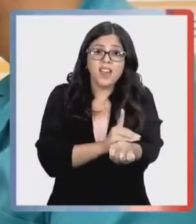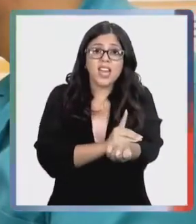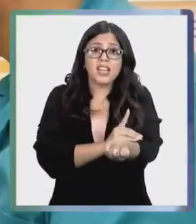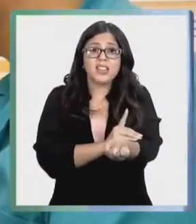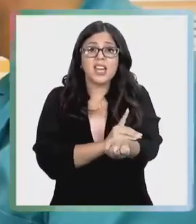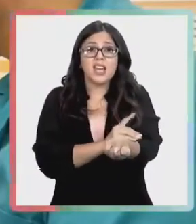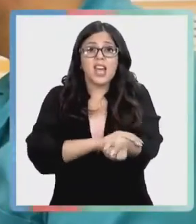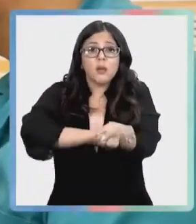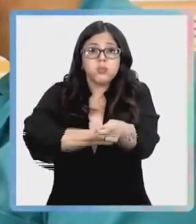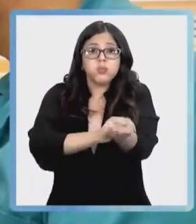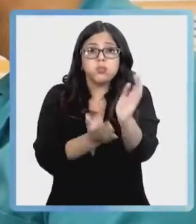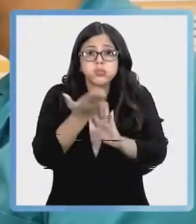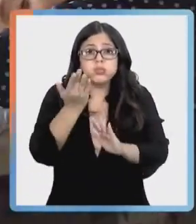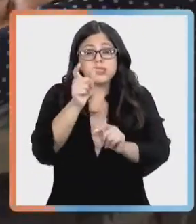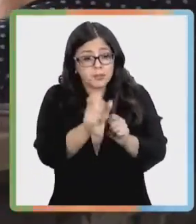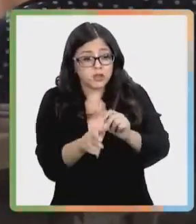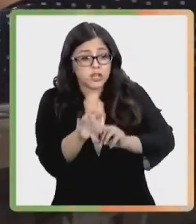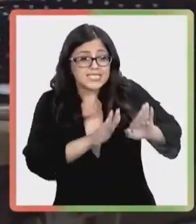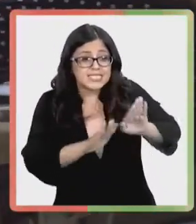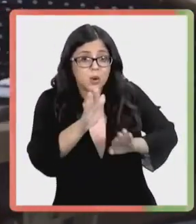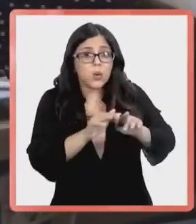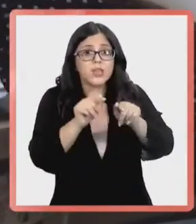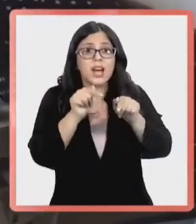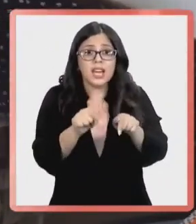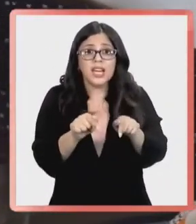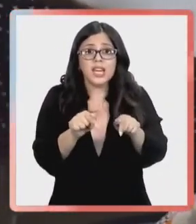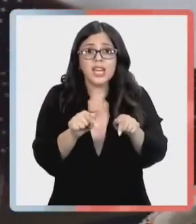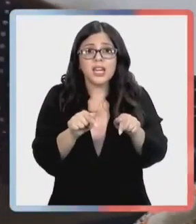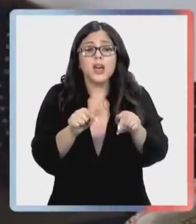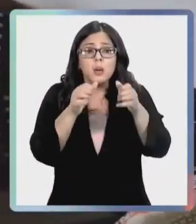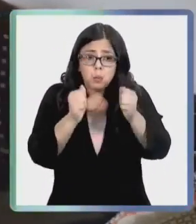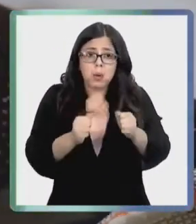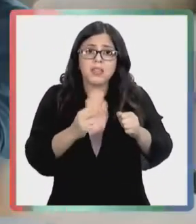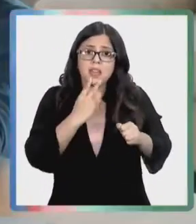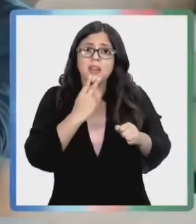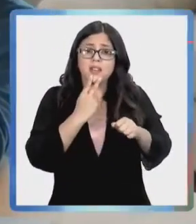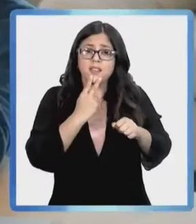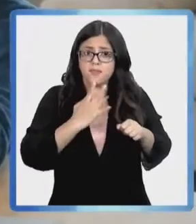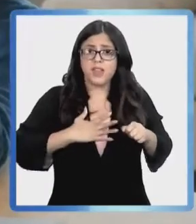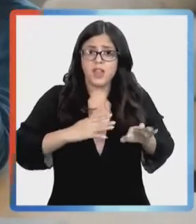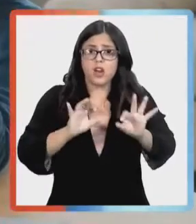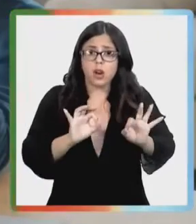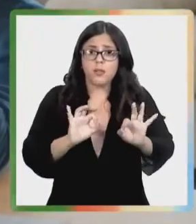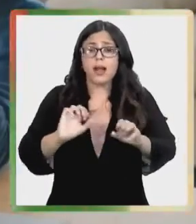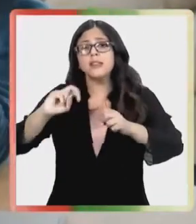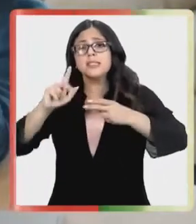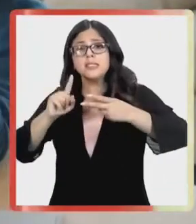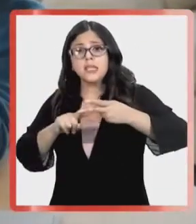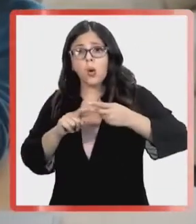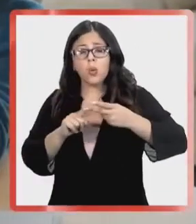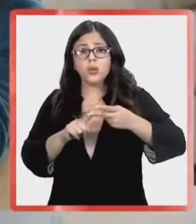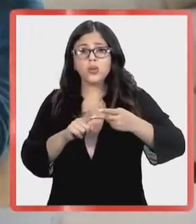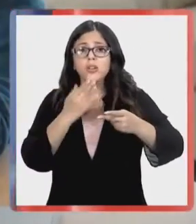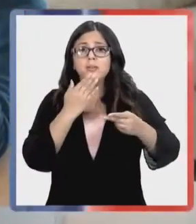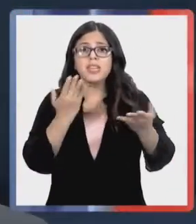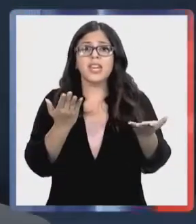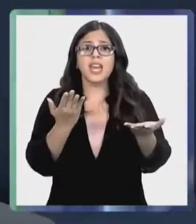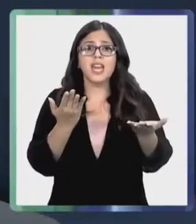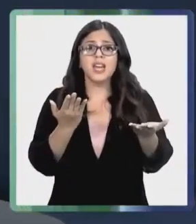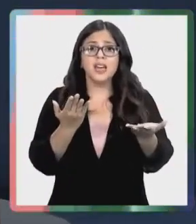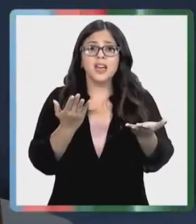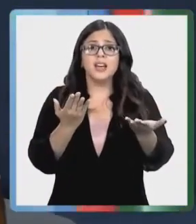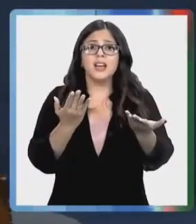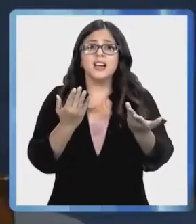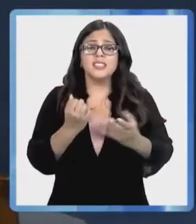controlada en el tiempo, no debiese tener inconveniente para hacer una actividad relativamente normal. Lo segundo es que va a haber cobertura de medicamentos.